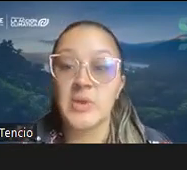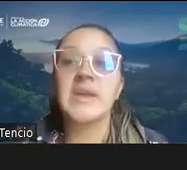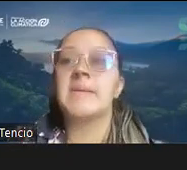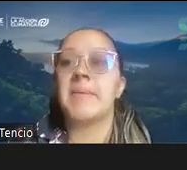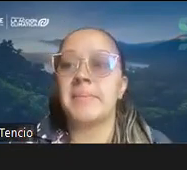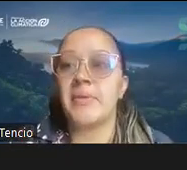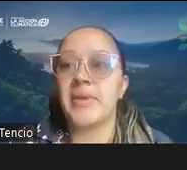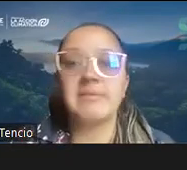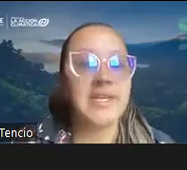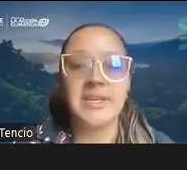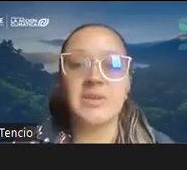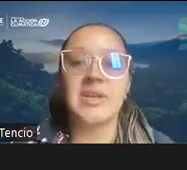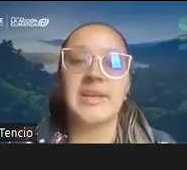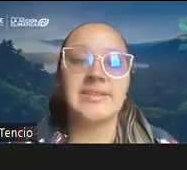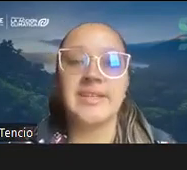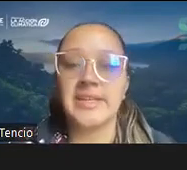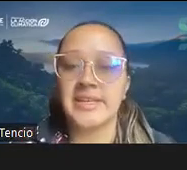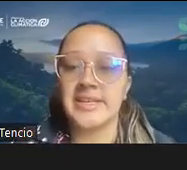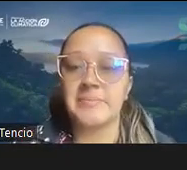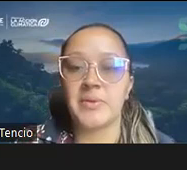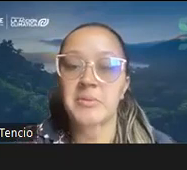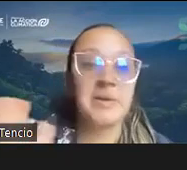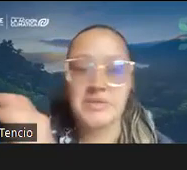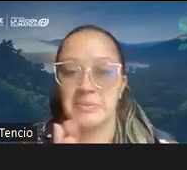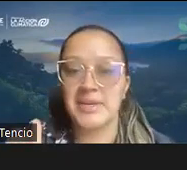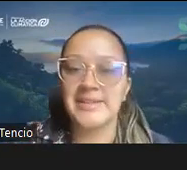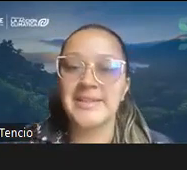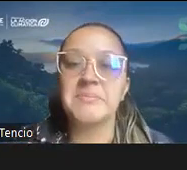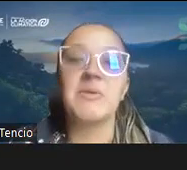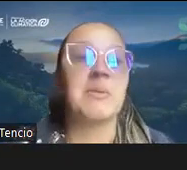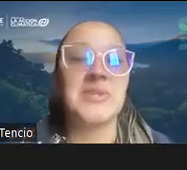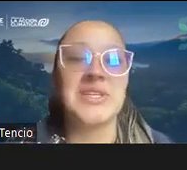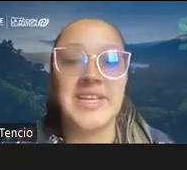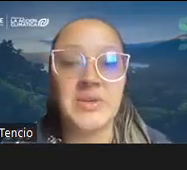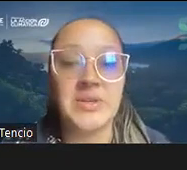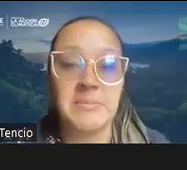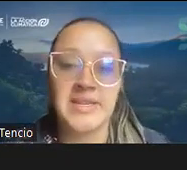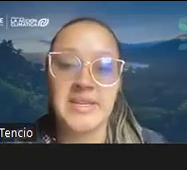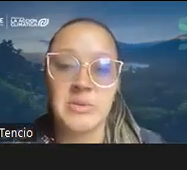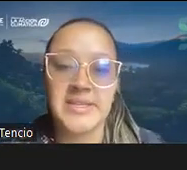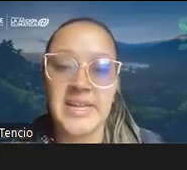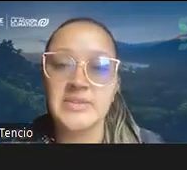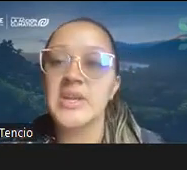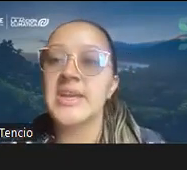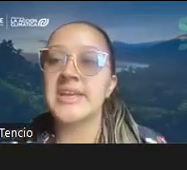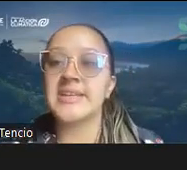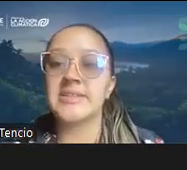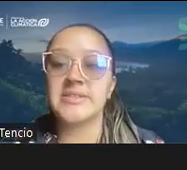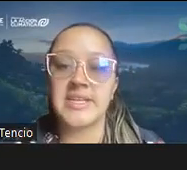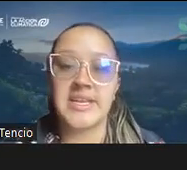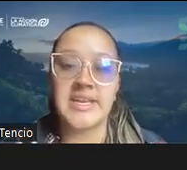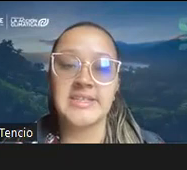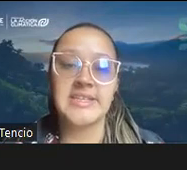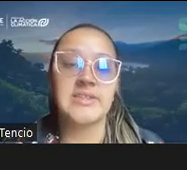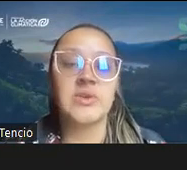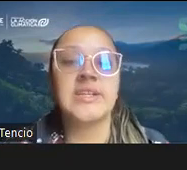respondiendo. Para poder seguir con la agenda y poder volvernos a poner en tiempo, vamos a iniciar con el panel de comentarios. Y este lo